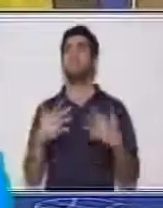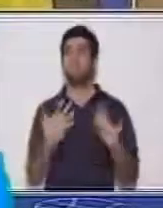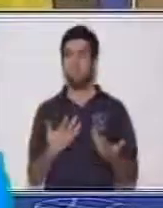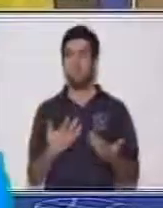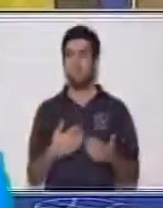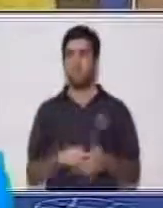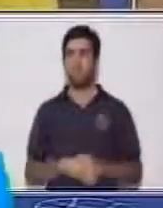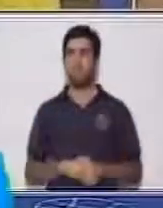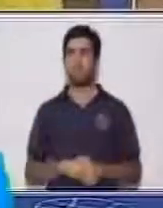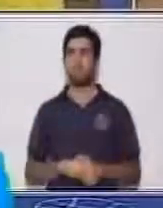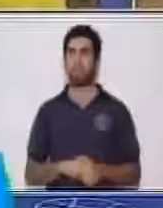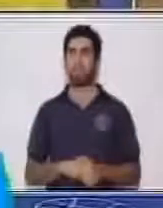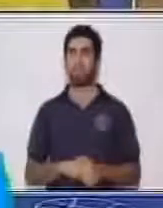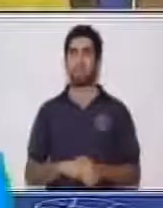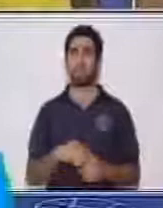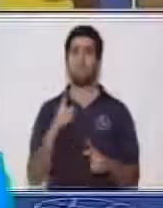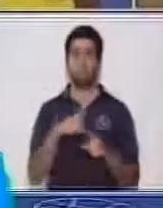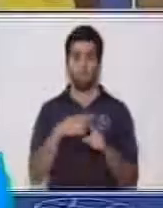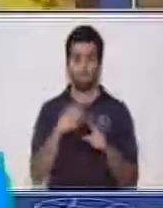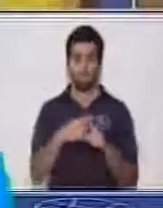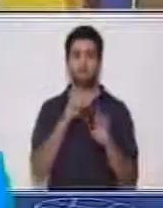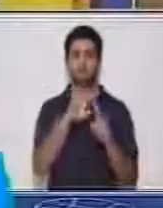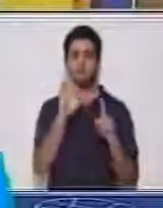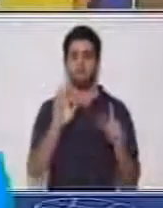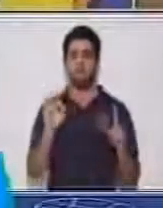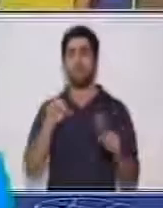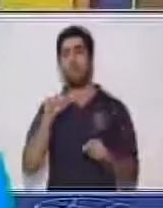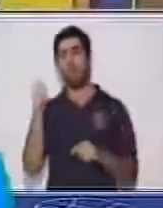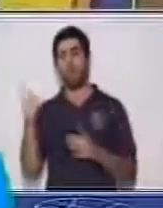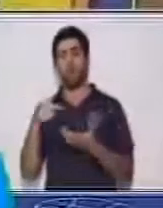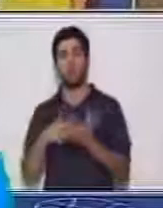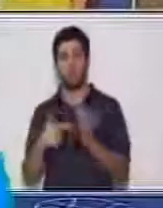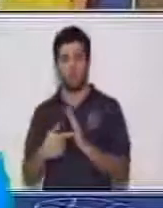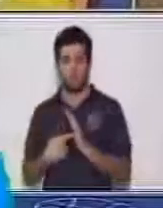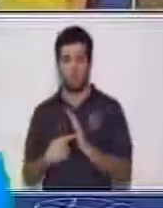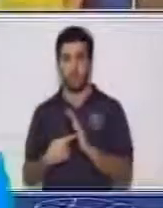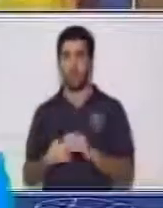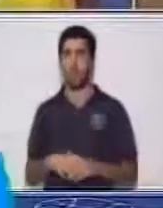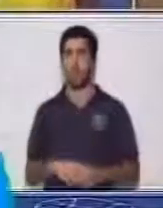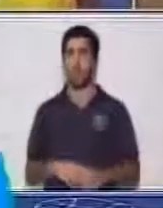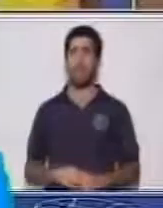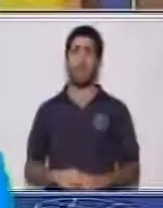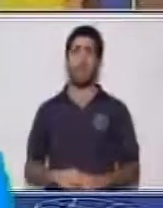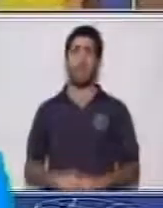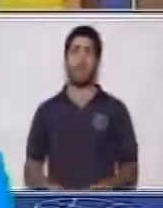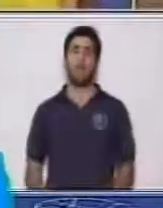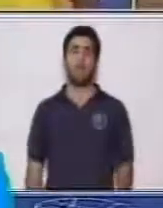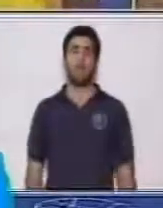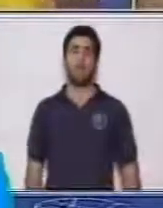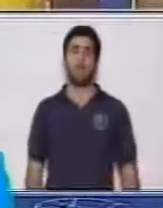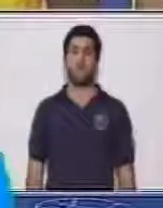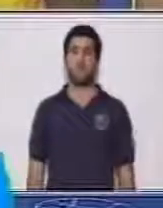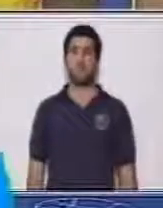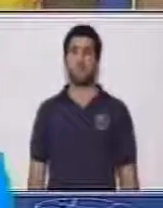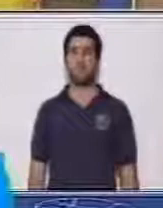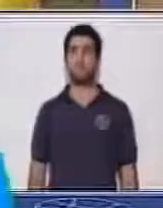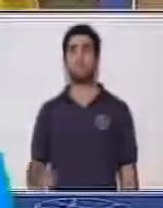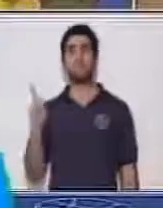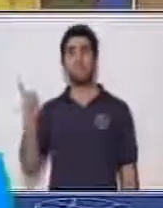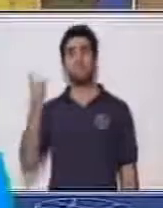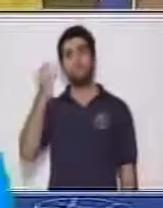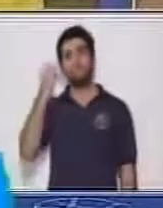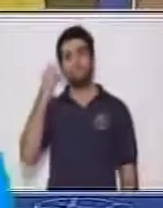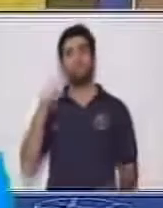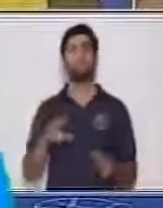que el autor cuando utilizó esa frase quiso darle otro significado, da un diferente contexto. Te está dando a entender